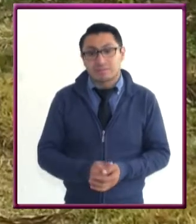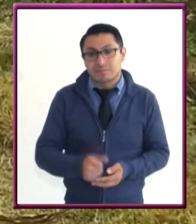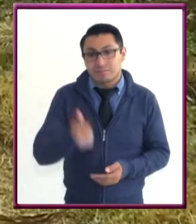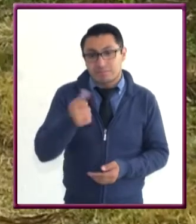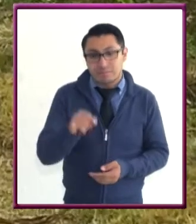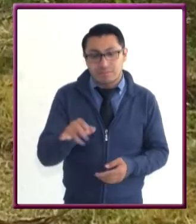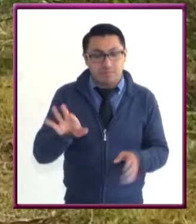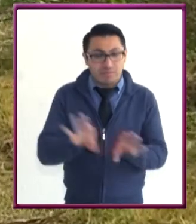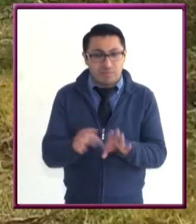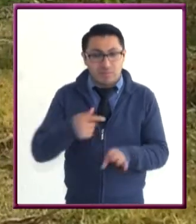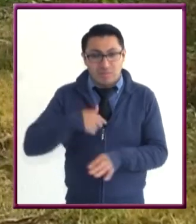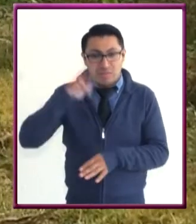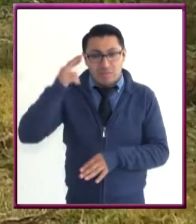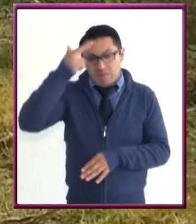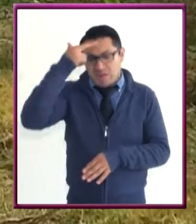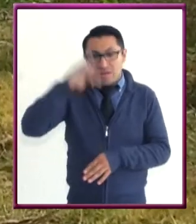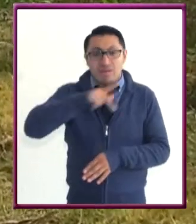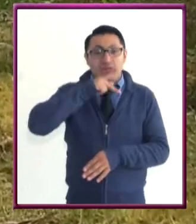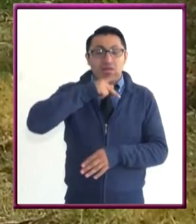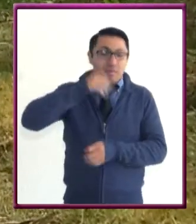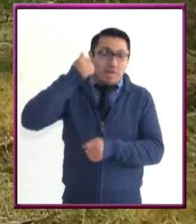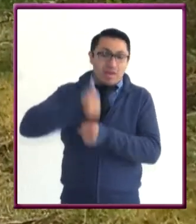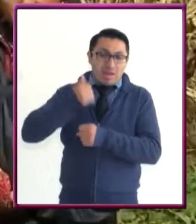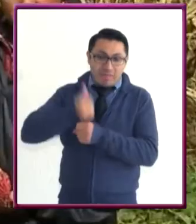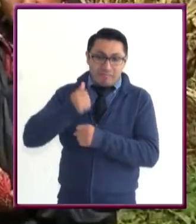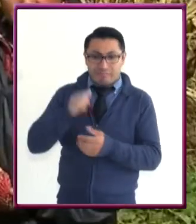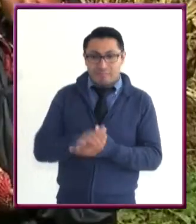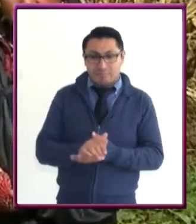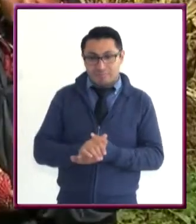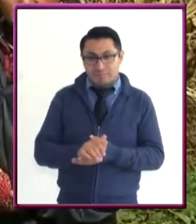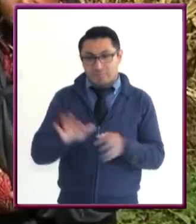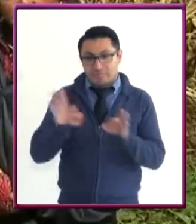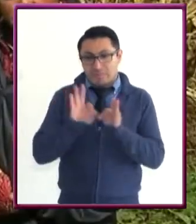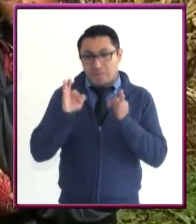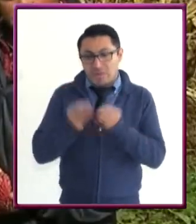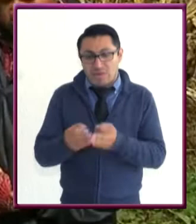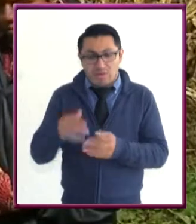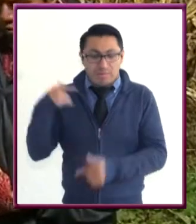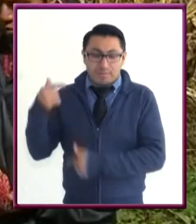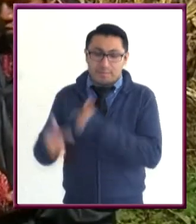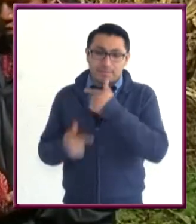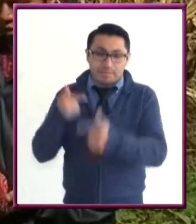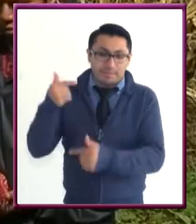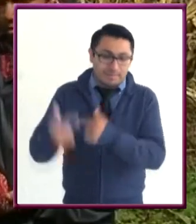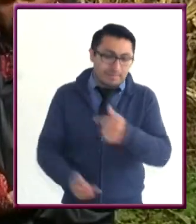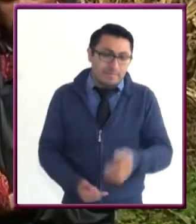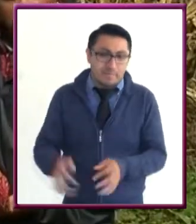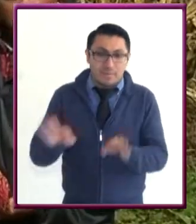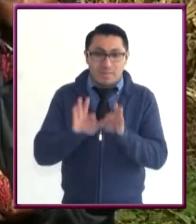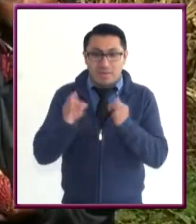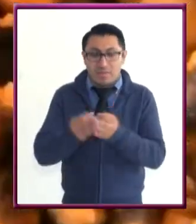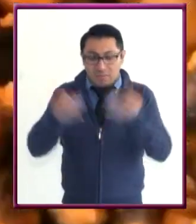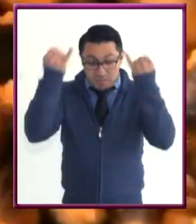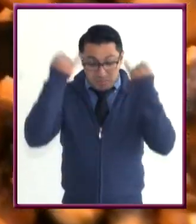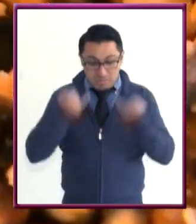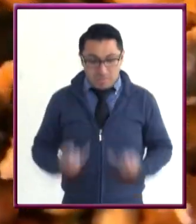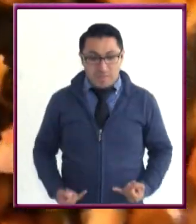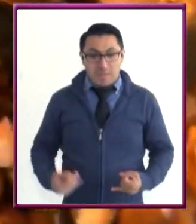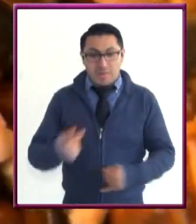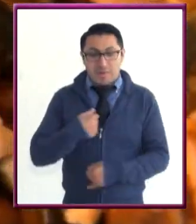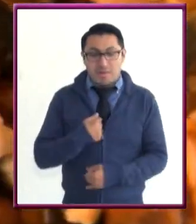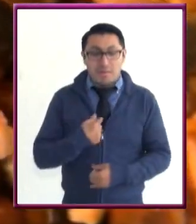Es como el recuerdo de mis padres, de mis abuelos, ¿no? Es una forma de trascender, es una forma en la que me da identidad,